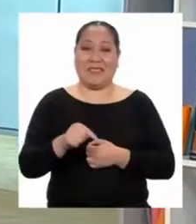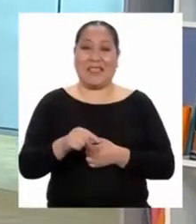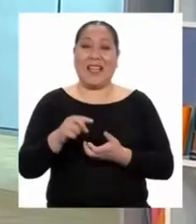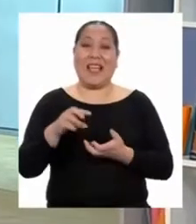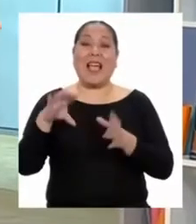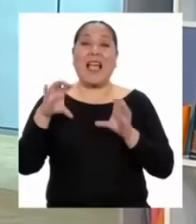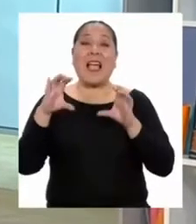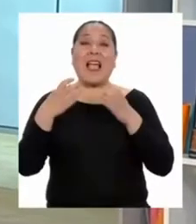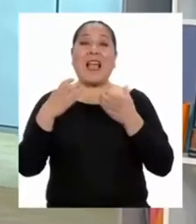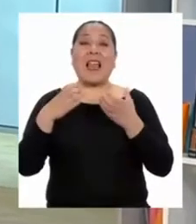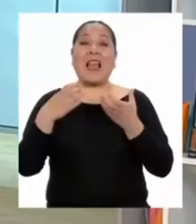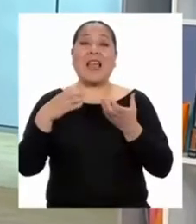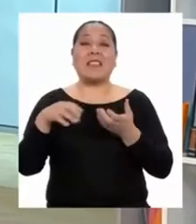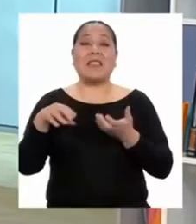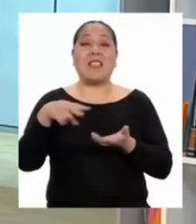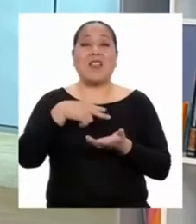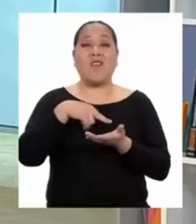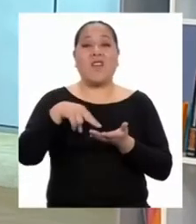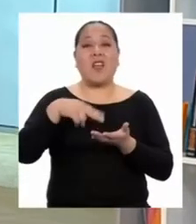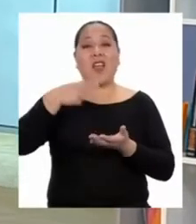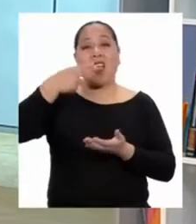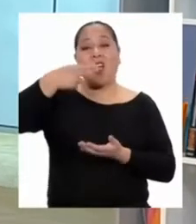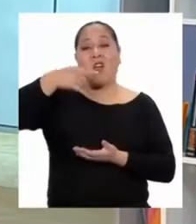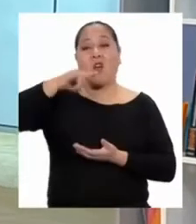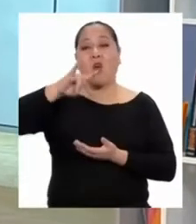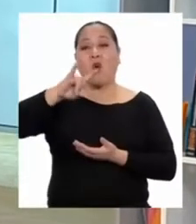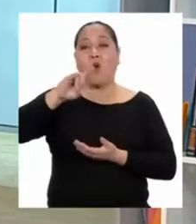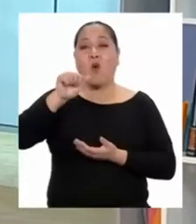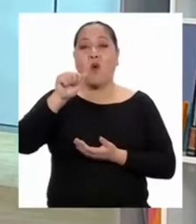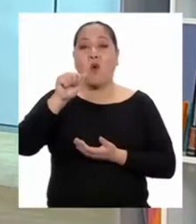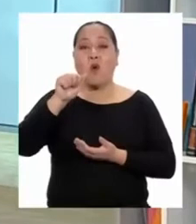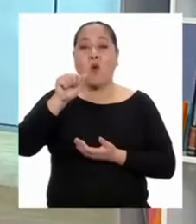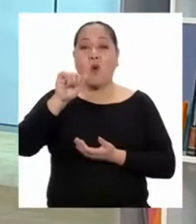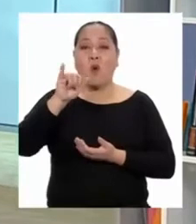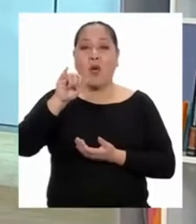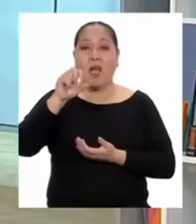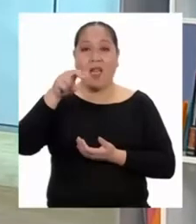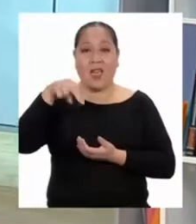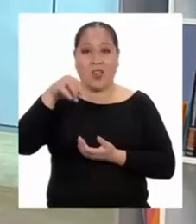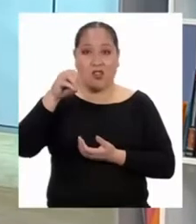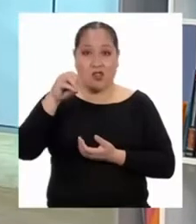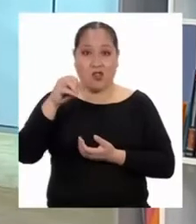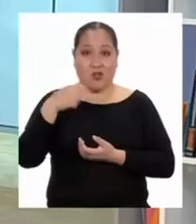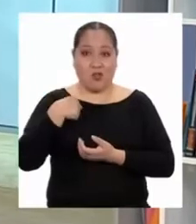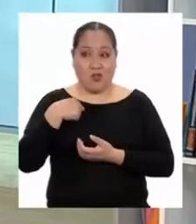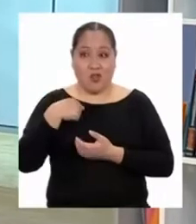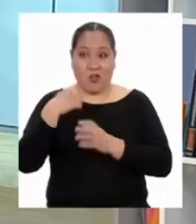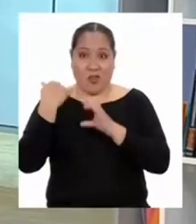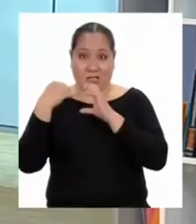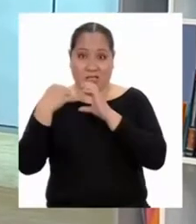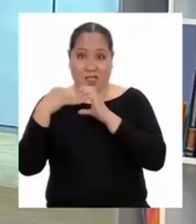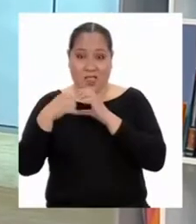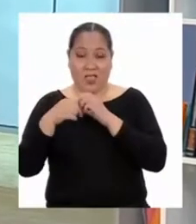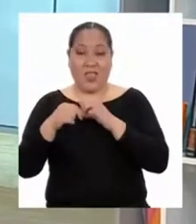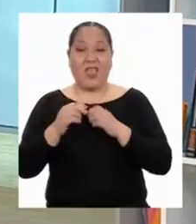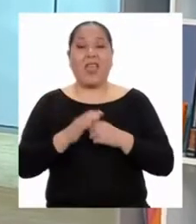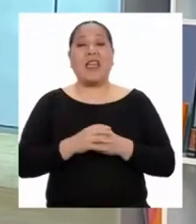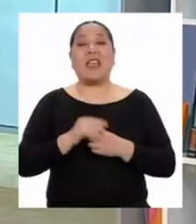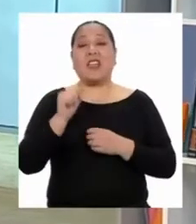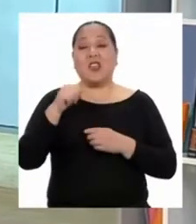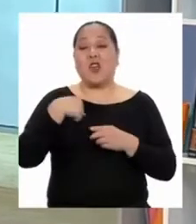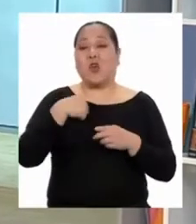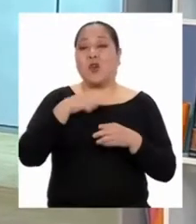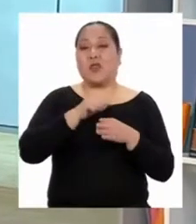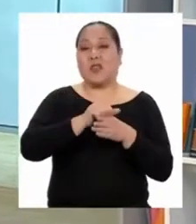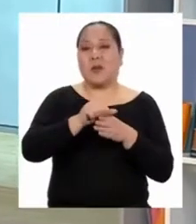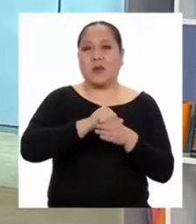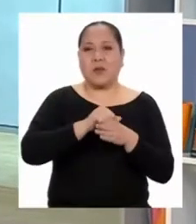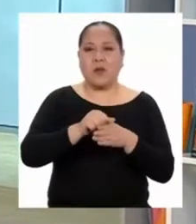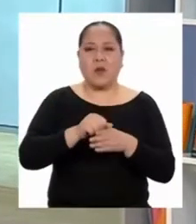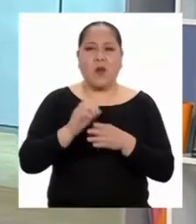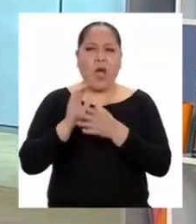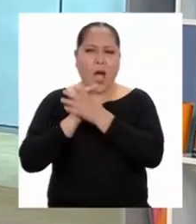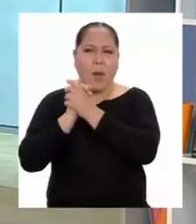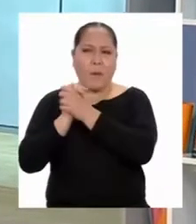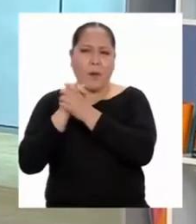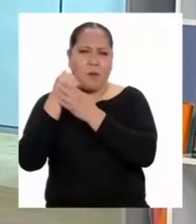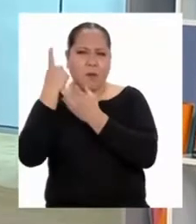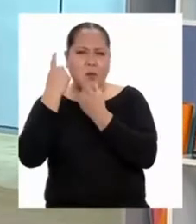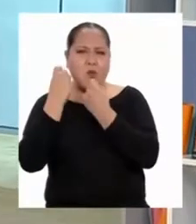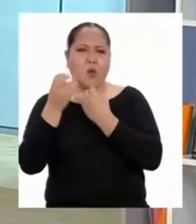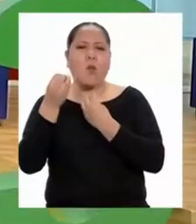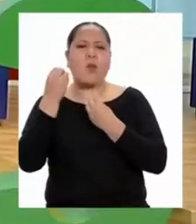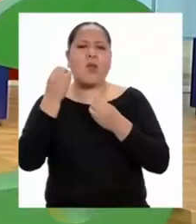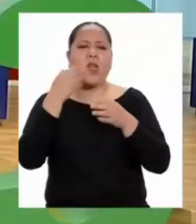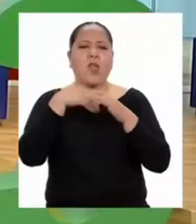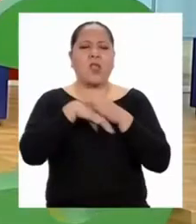de Huayno por internet y estaba practicando. Y a propósito de eso, un amigo me preguntó por qué me había metido a clase de